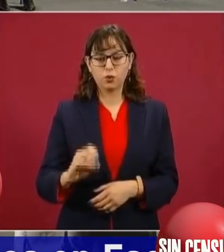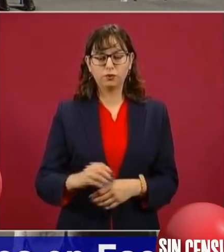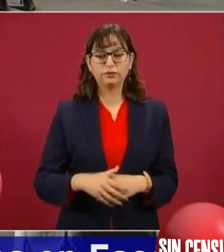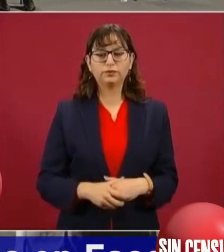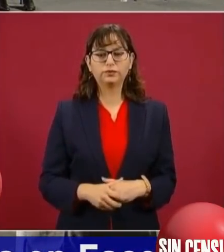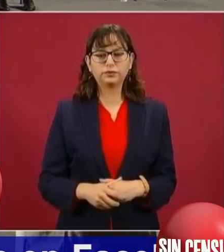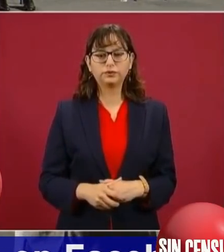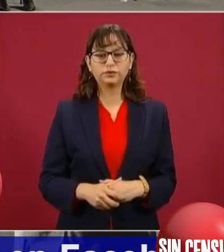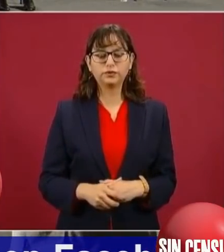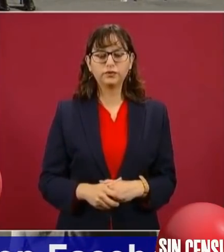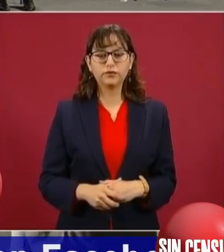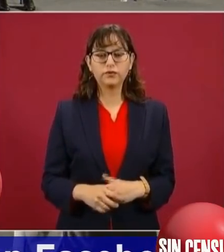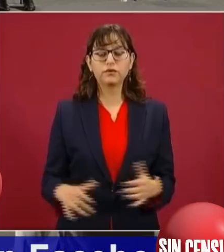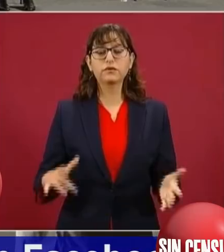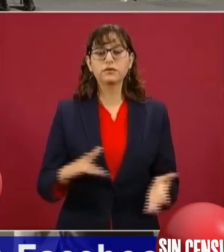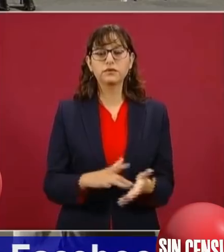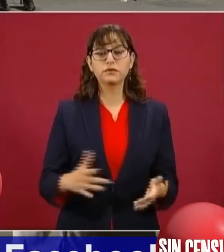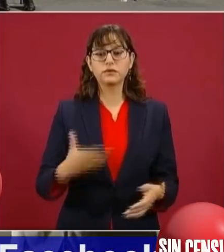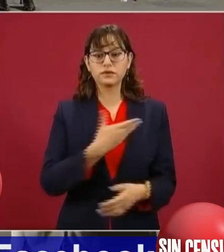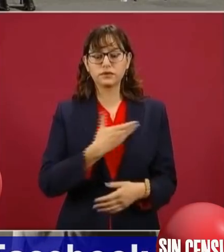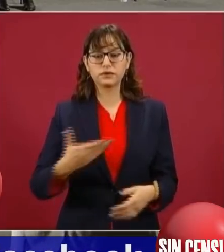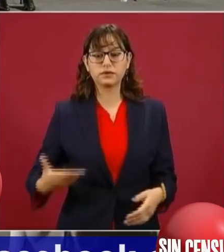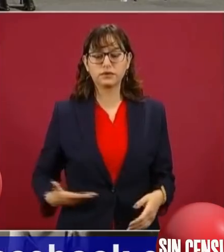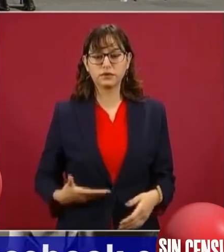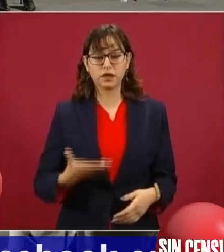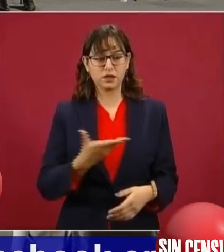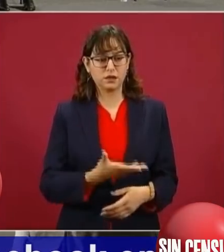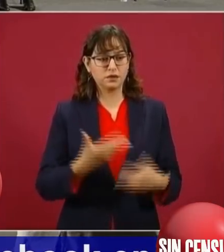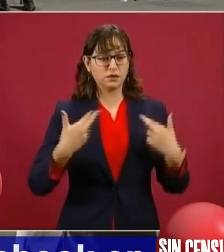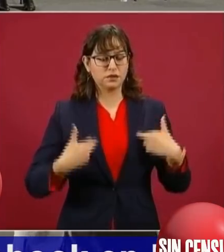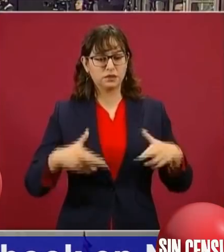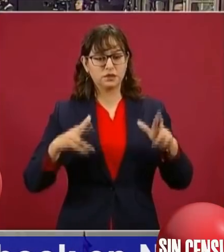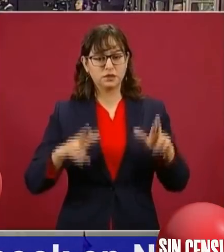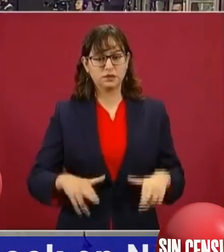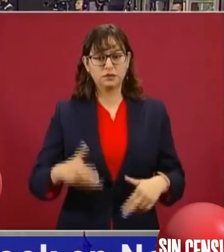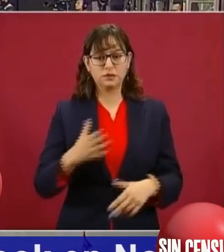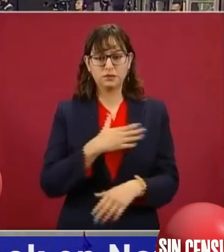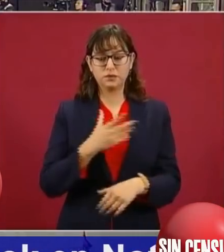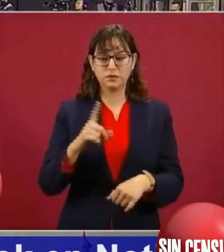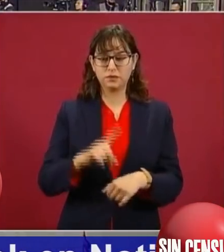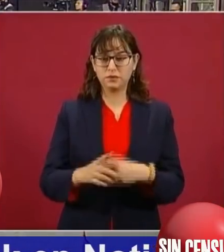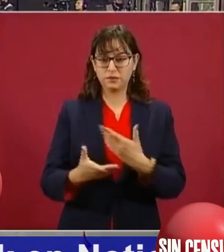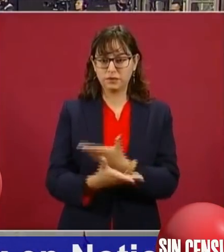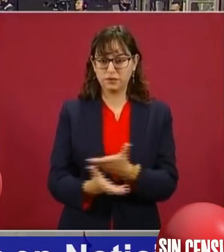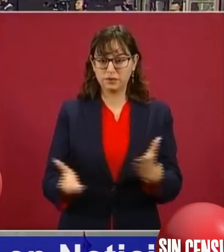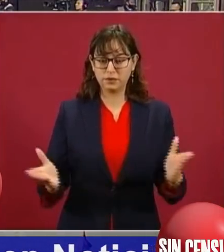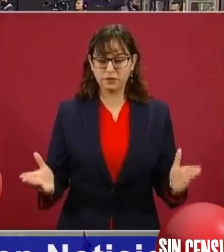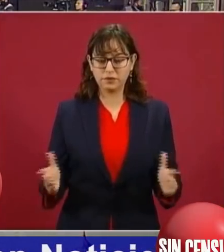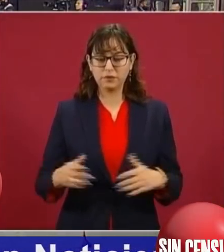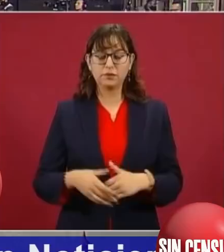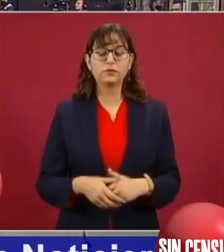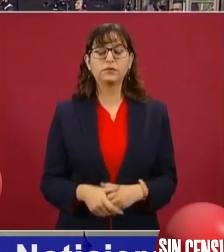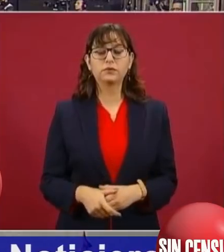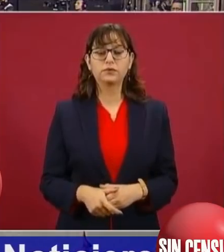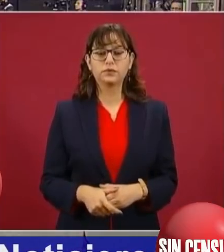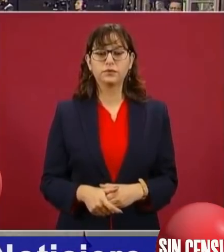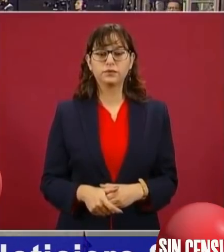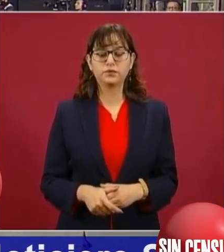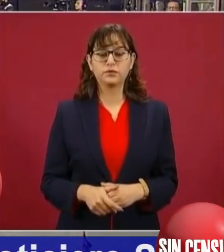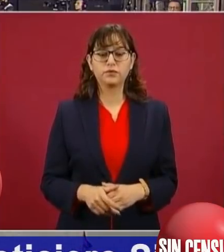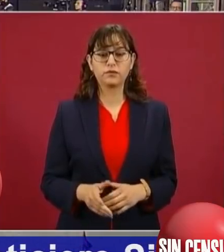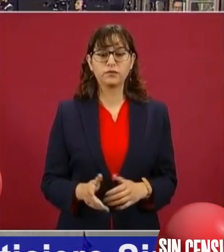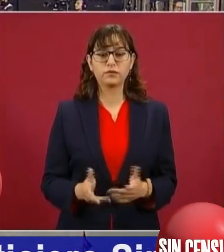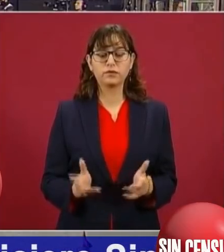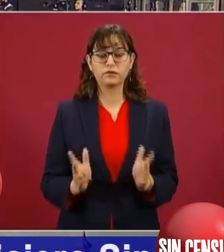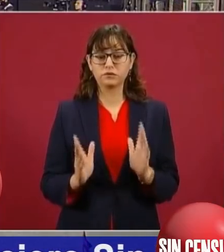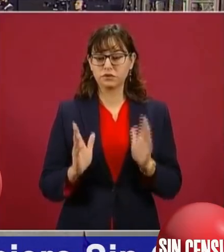Gracias, presidente. Muy buenos días, canciller, muy buenos días. Buenos días tengan todas y todos ustedes. Como ya señala el